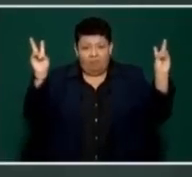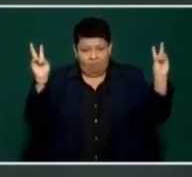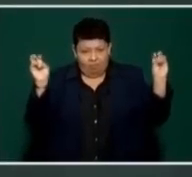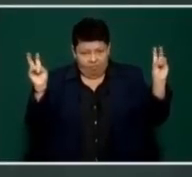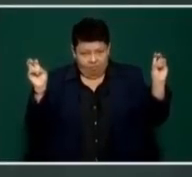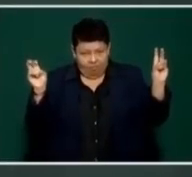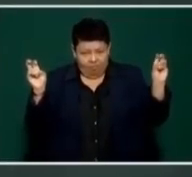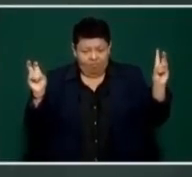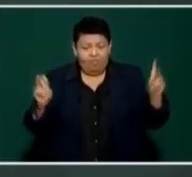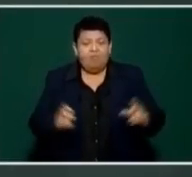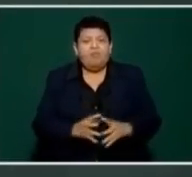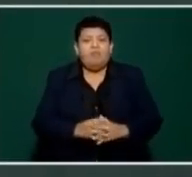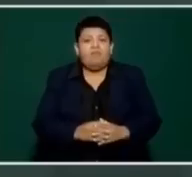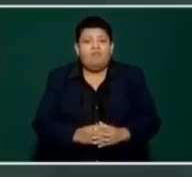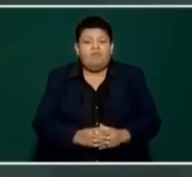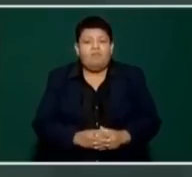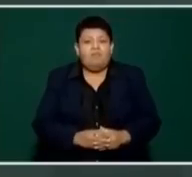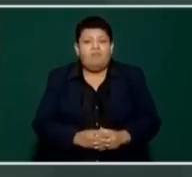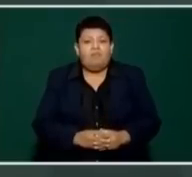regulación